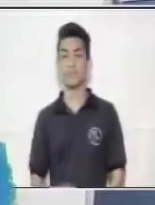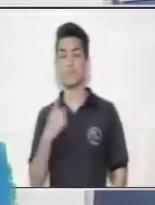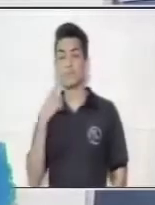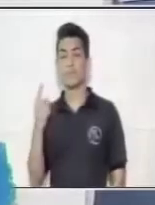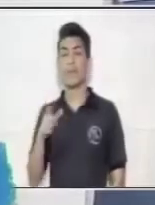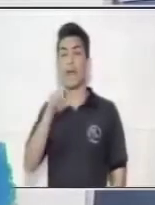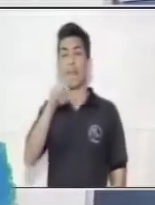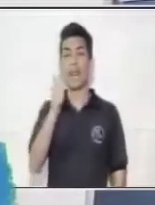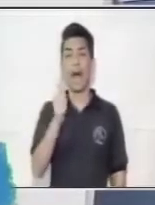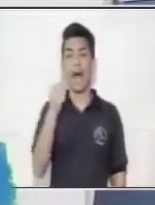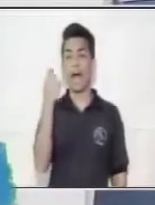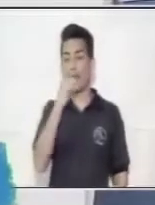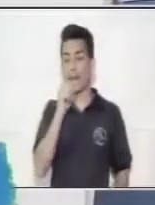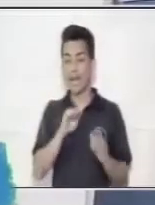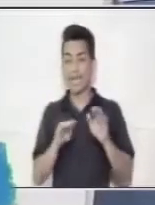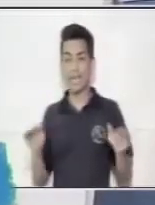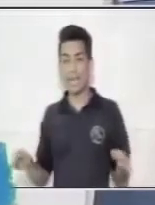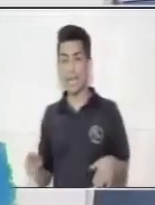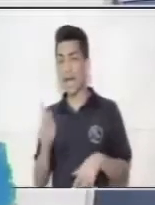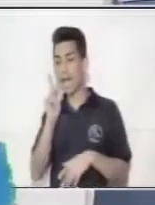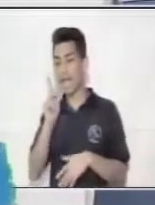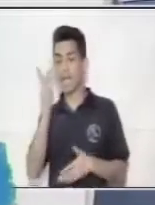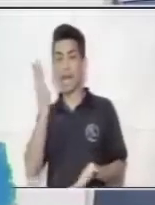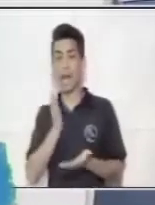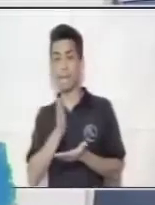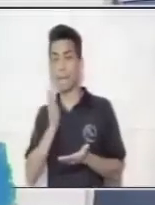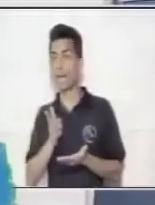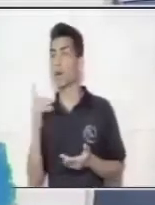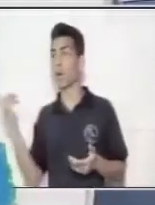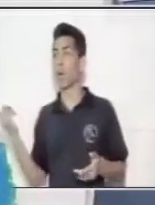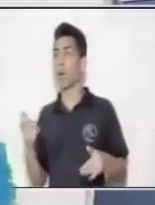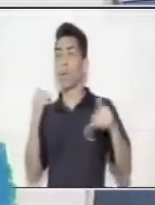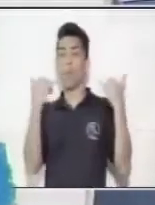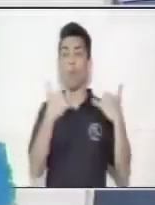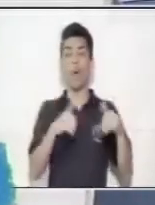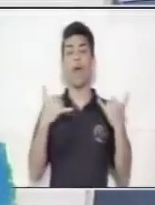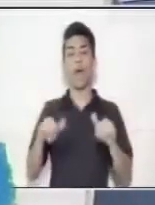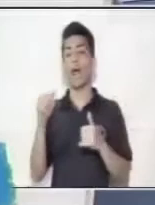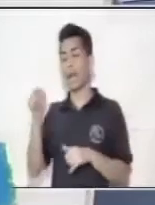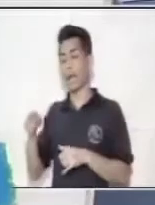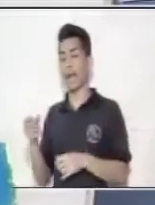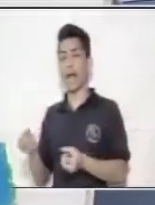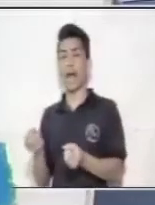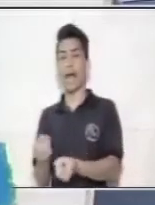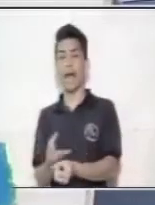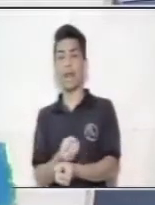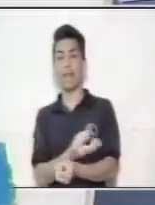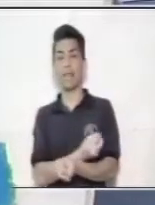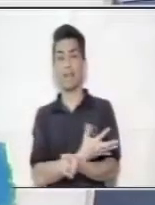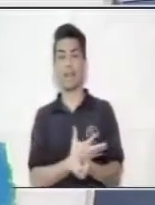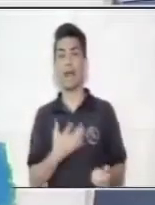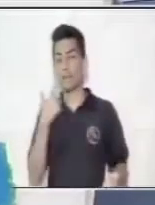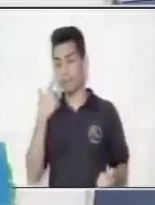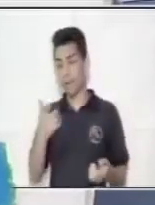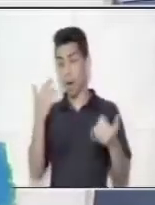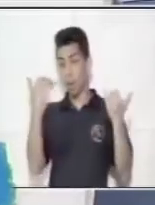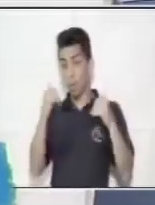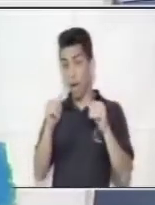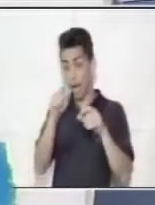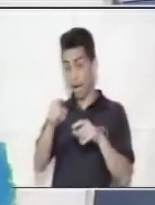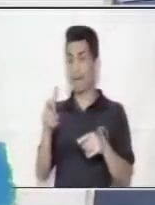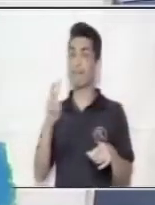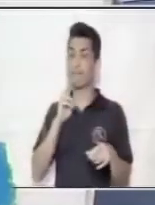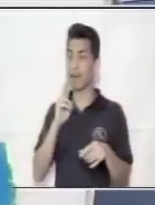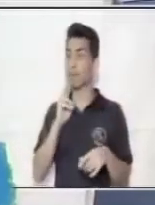Ahora bien, ¿cómo nosotros podemos clasificarla? Principalmente sabemos que están jugando, por lo tanto, ellos juegan, que sería